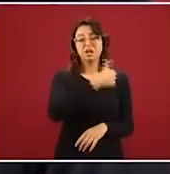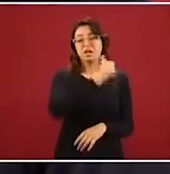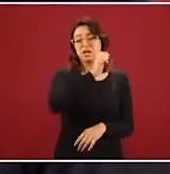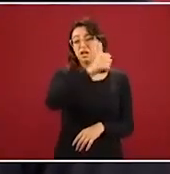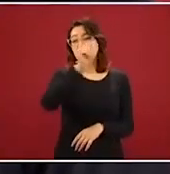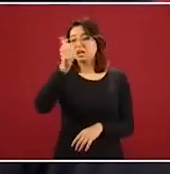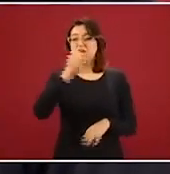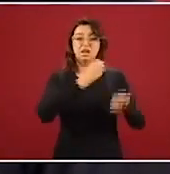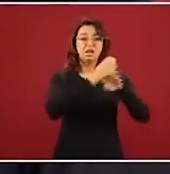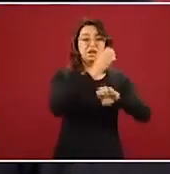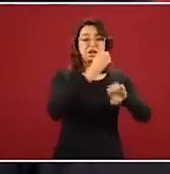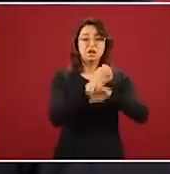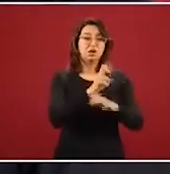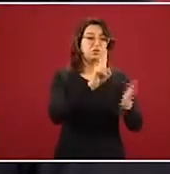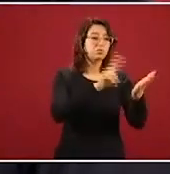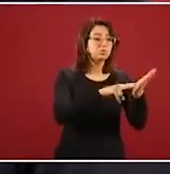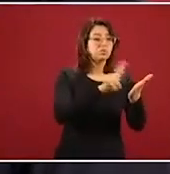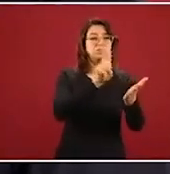medicinas.